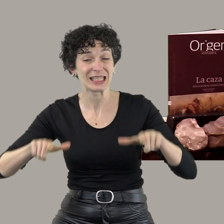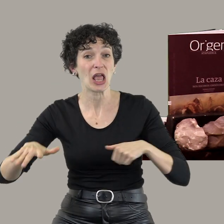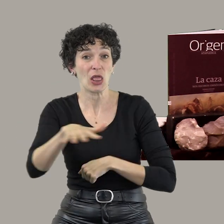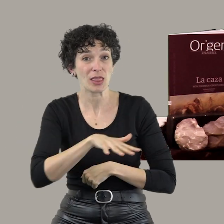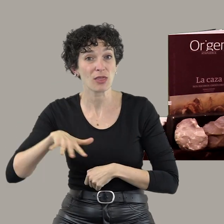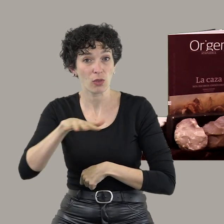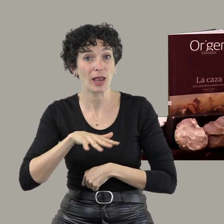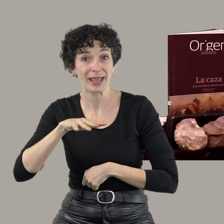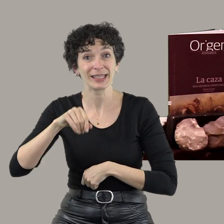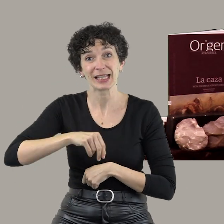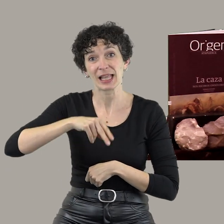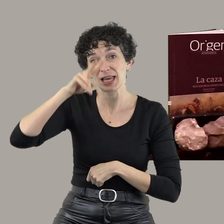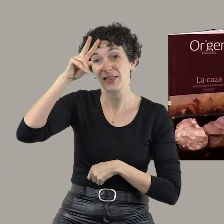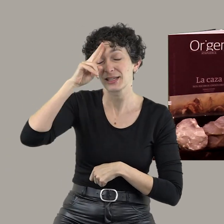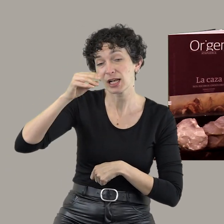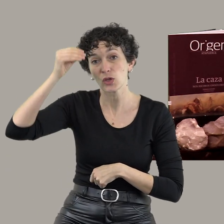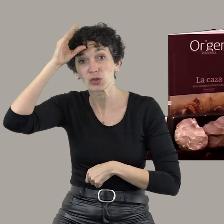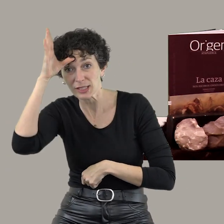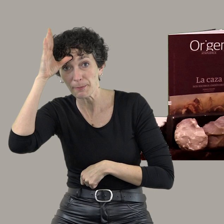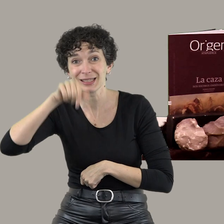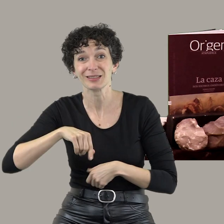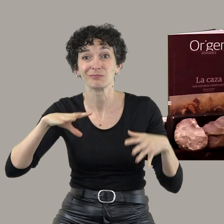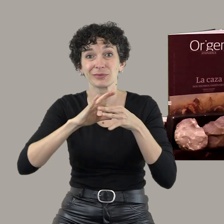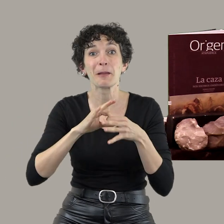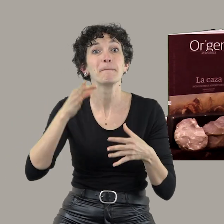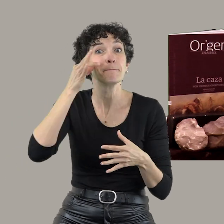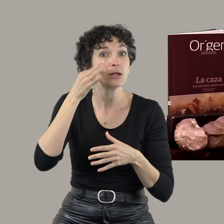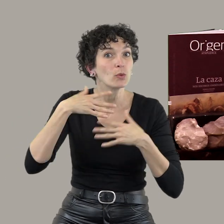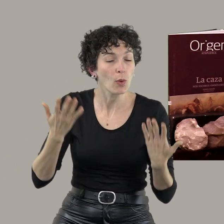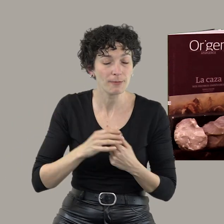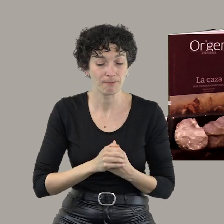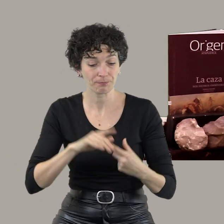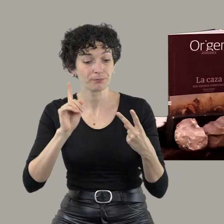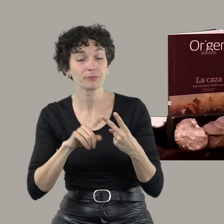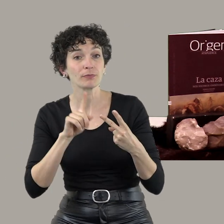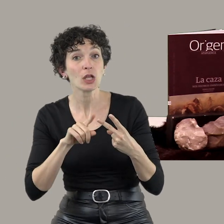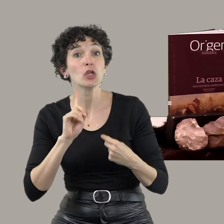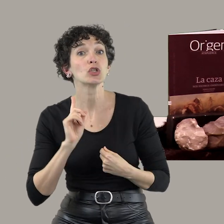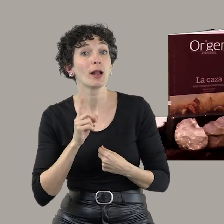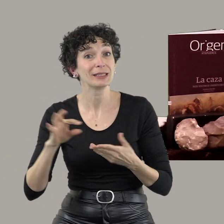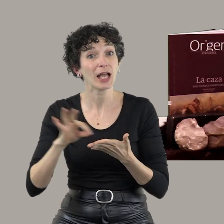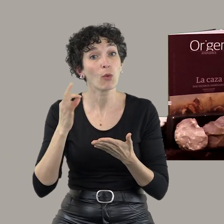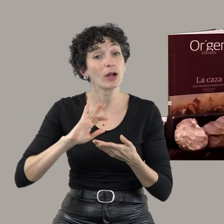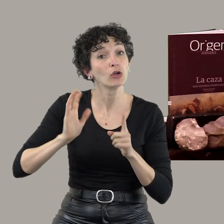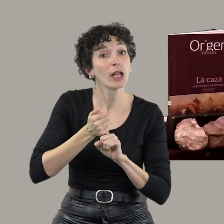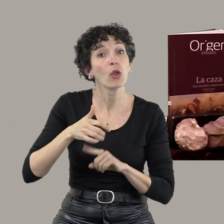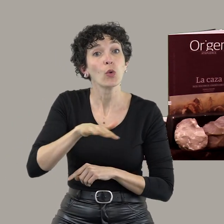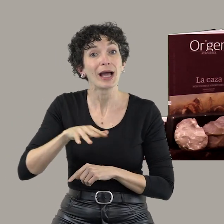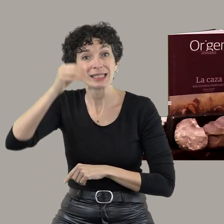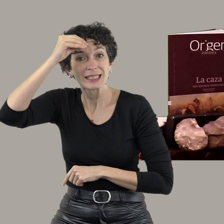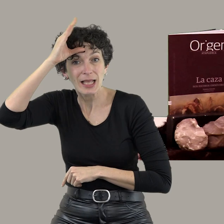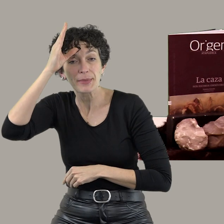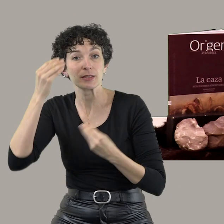neandertales y de Homo sapiens en relación a sus pieles. La presencia de agujas de coser únicamente en yacimientos de Homo sapiens y la